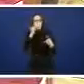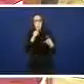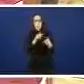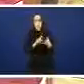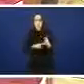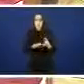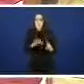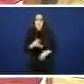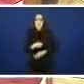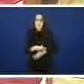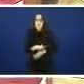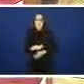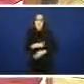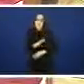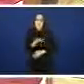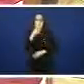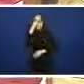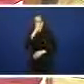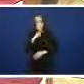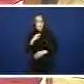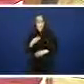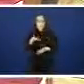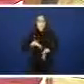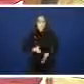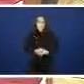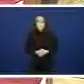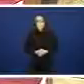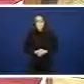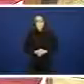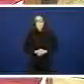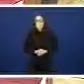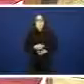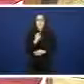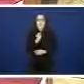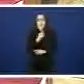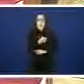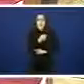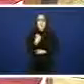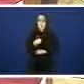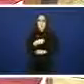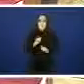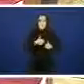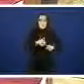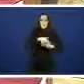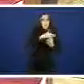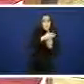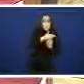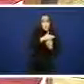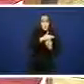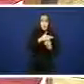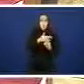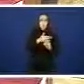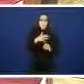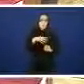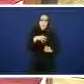durante a lactancia, e paternidade. Aboarase a totalidade das retribucións dende a data de inicio da situación de incapacidade temporal